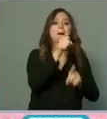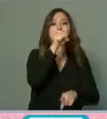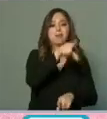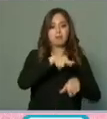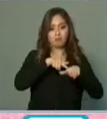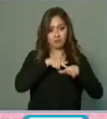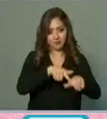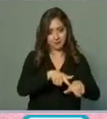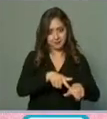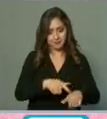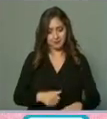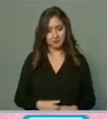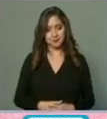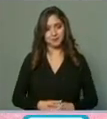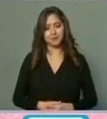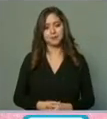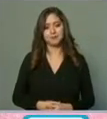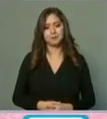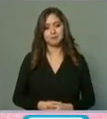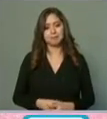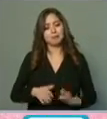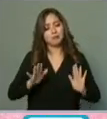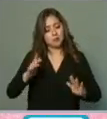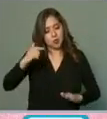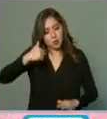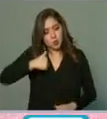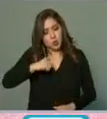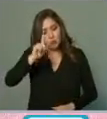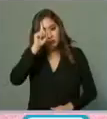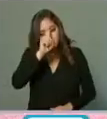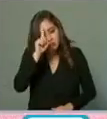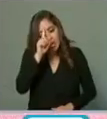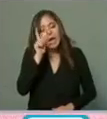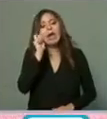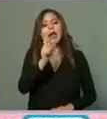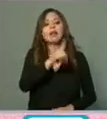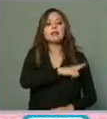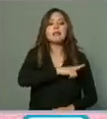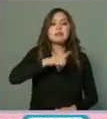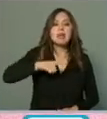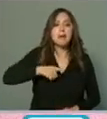pues ahí mi gran recomendación es platicar con ellos,